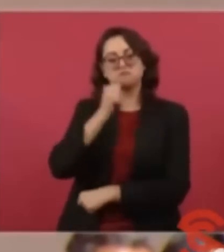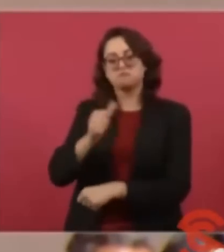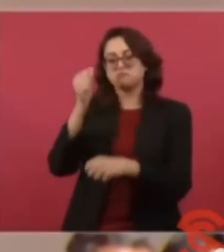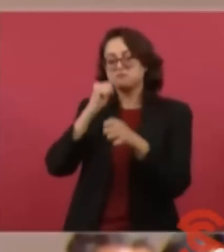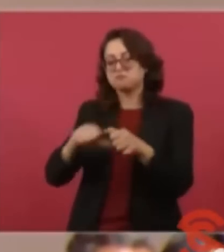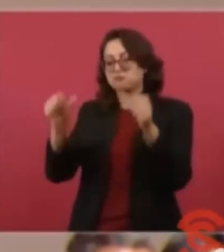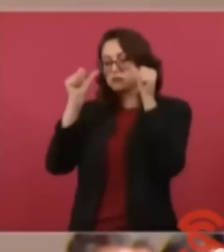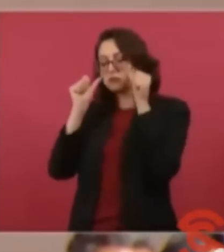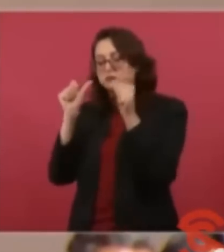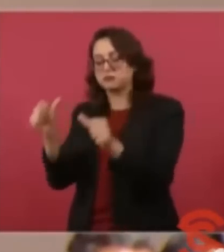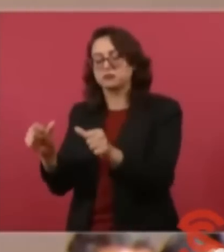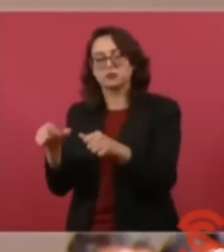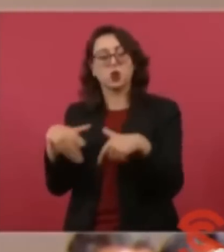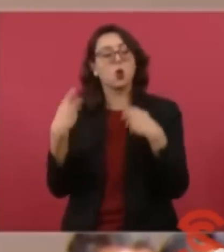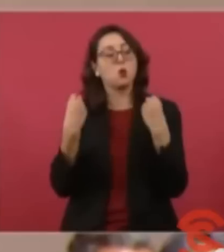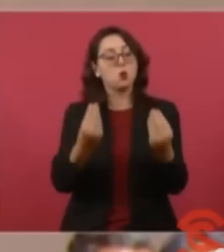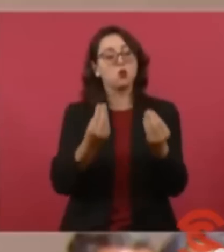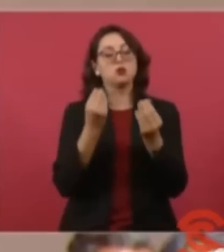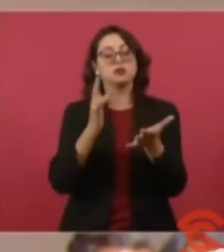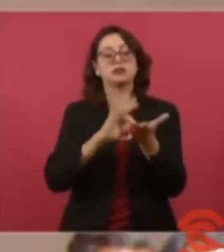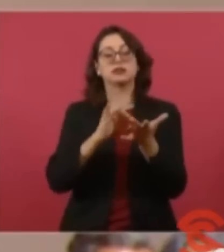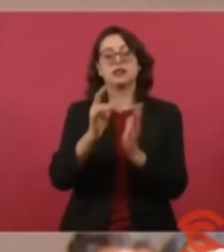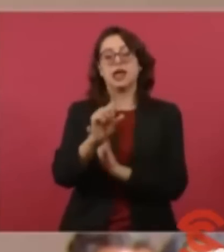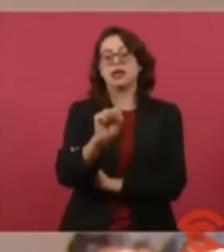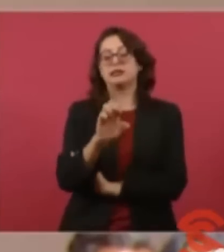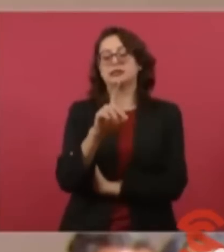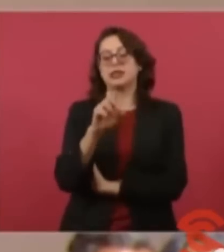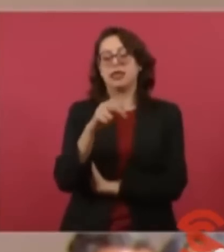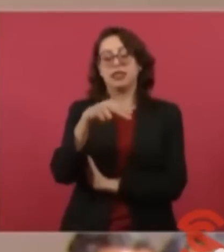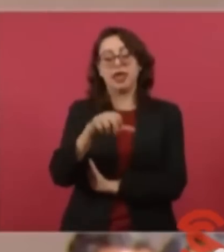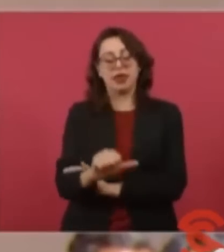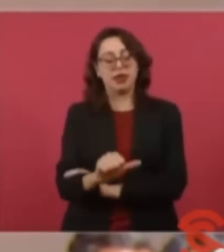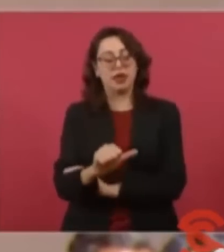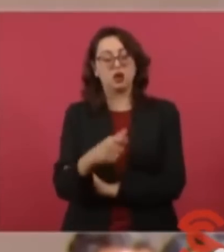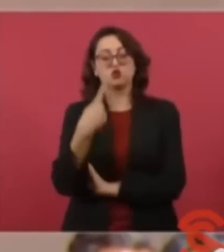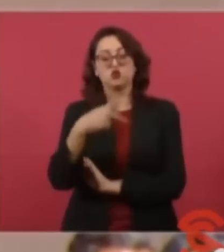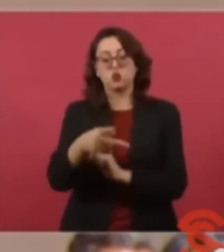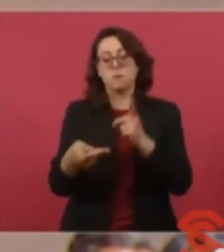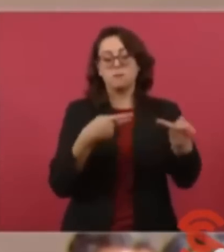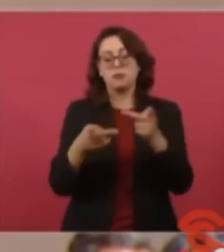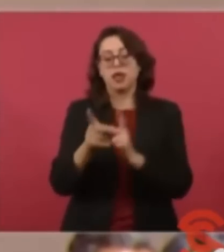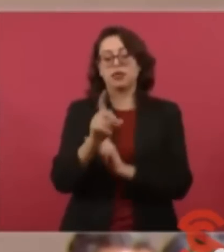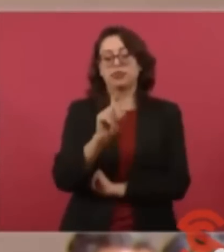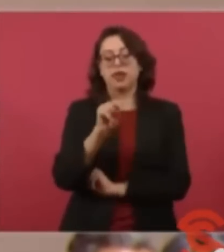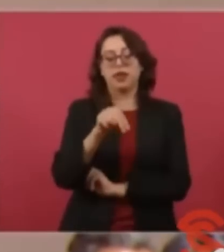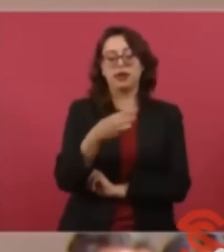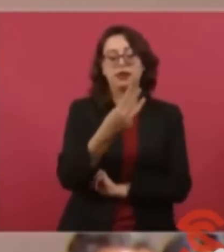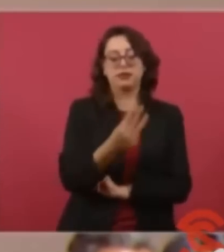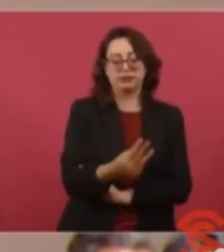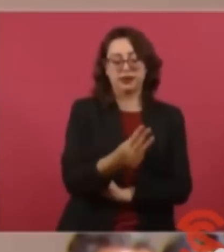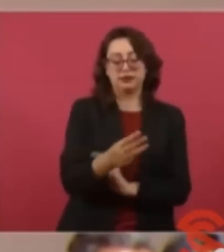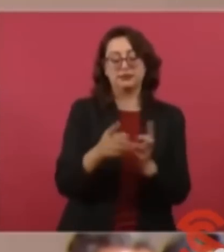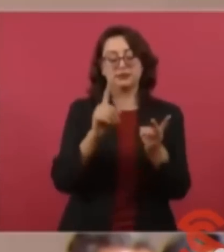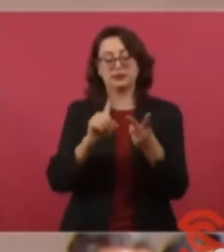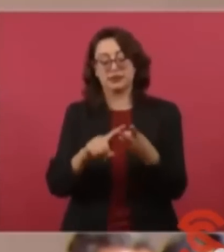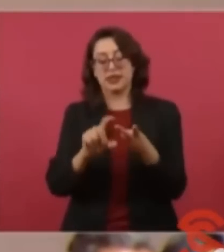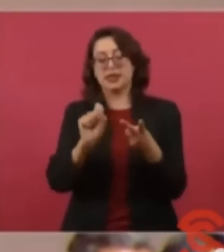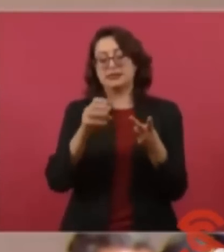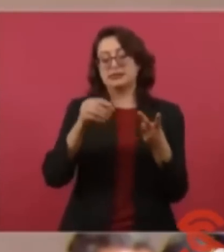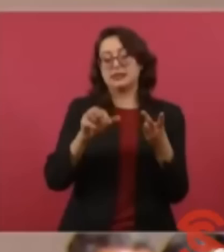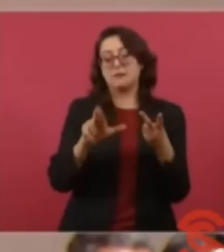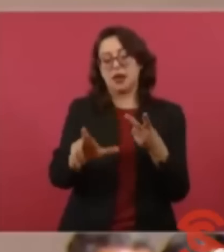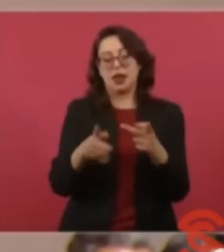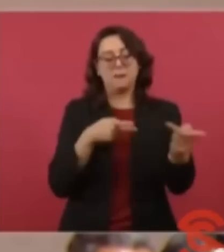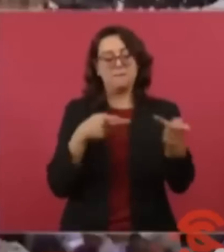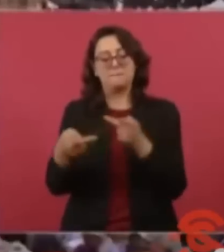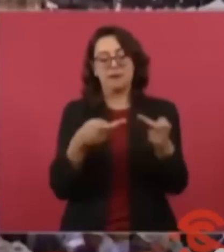Plan DN3 de la Secretaría de la Defensa como del Plan Marina de la Secretaría del